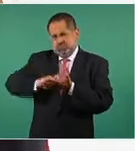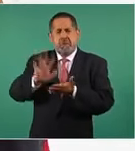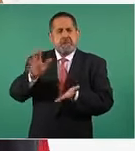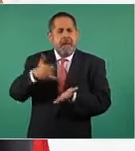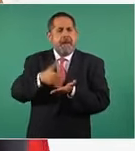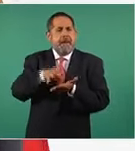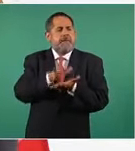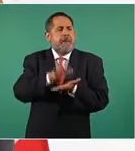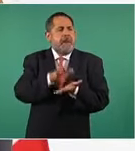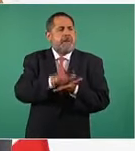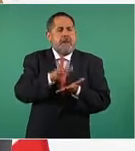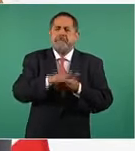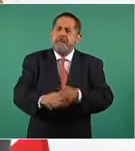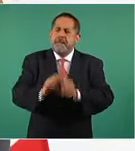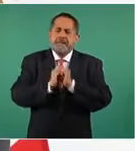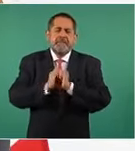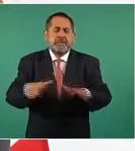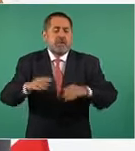con